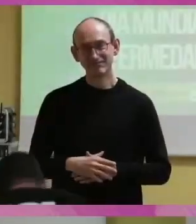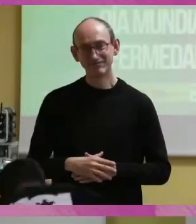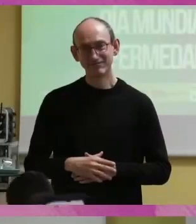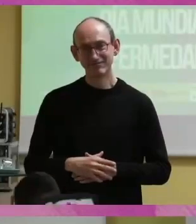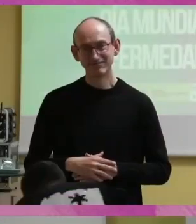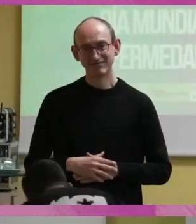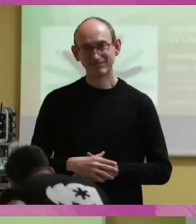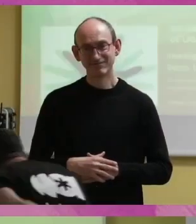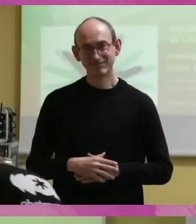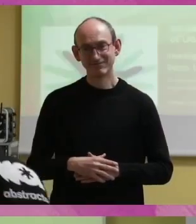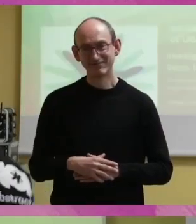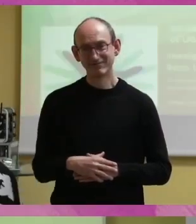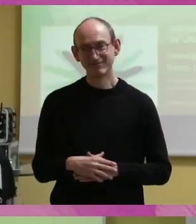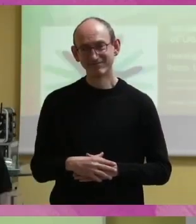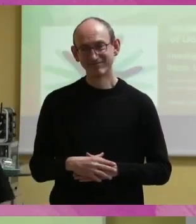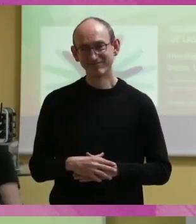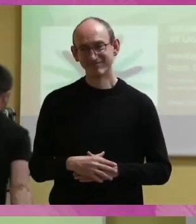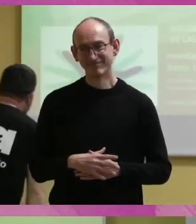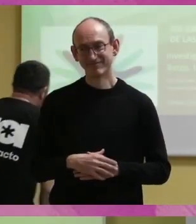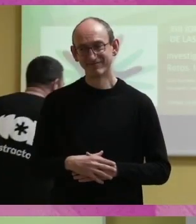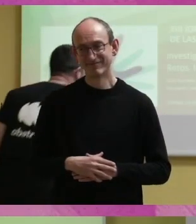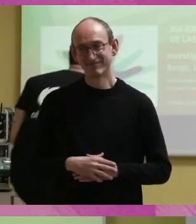2.